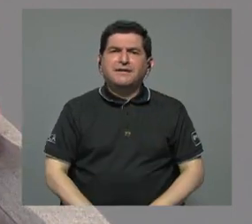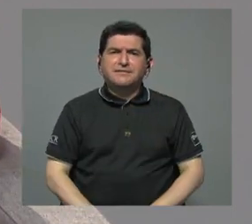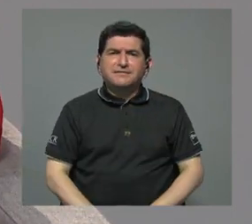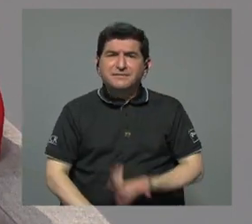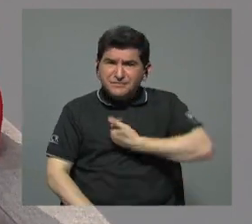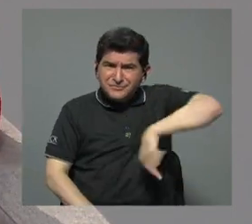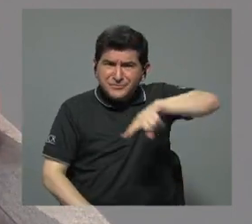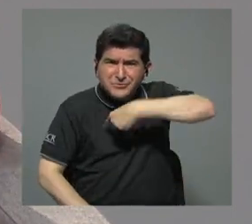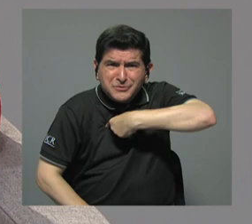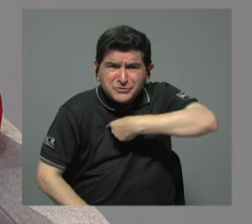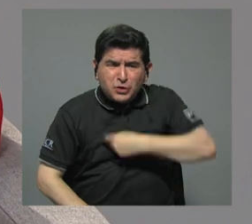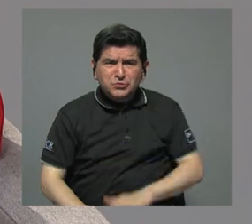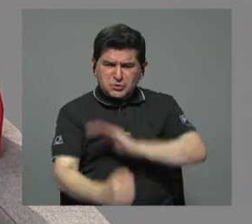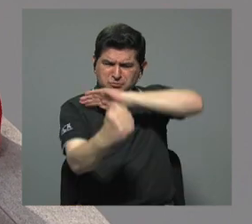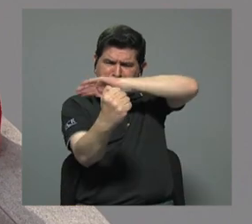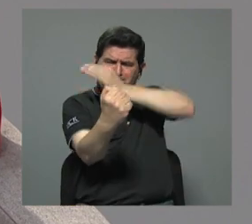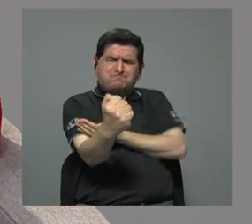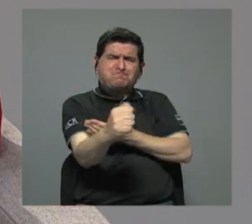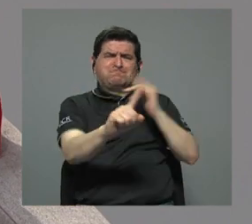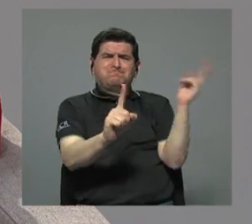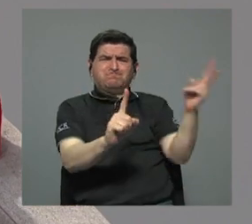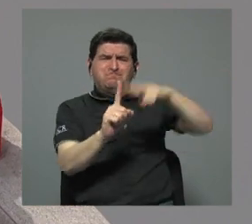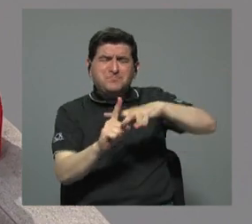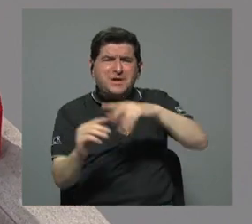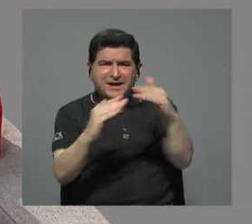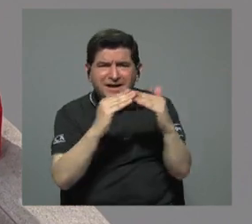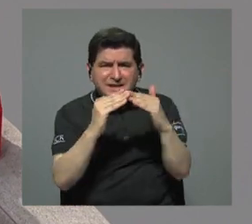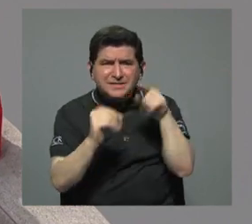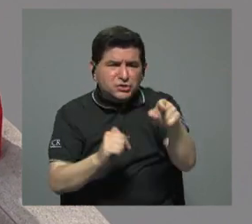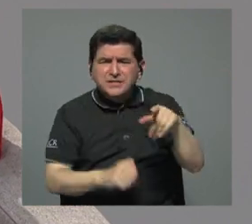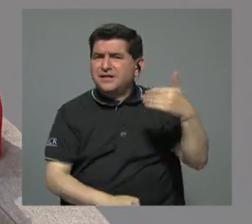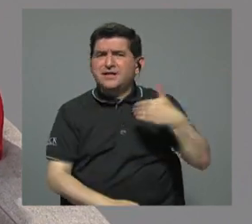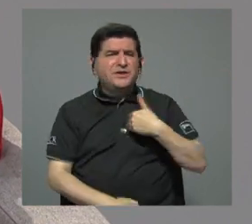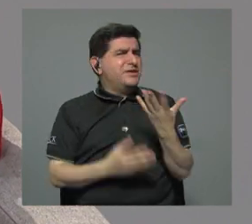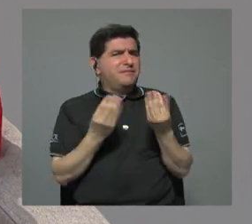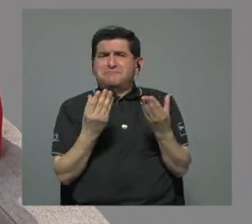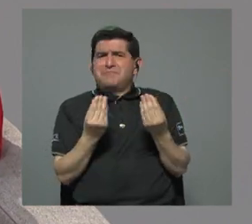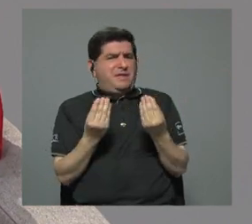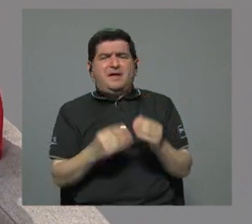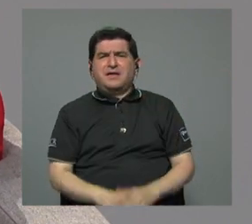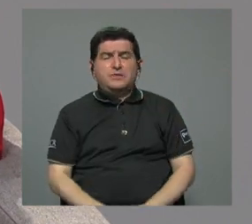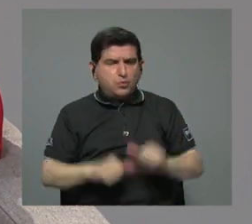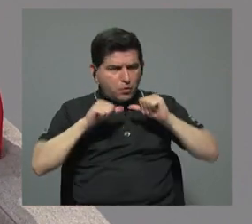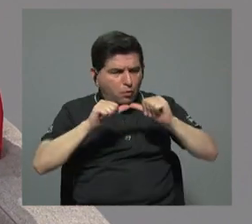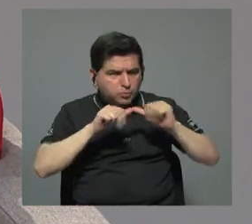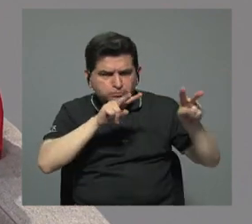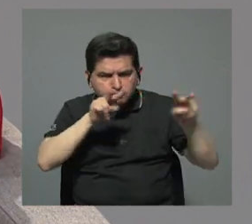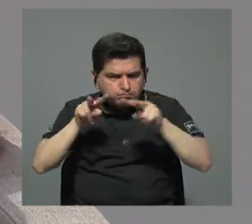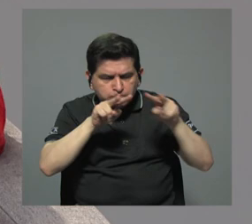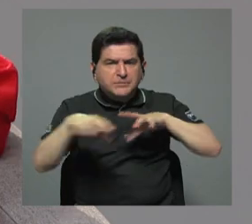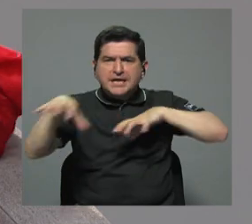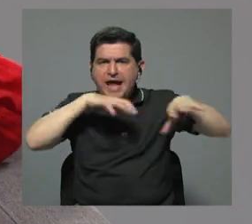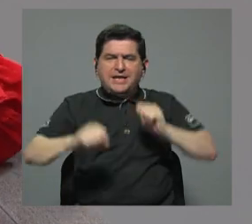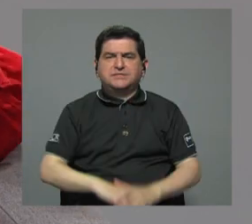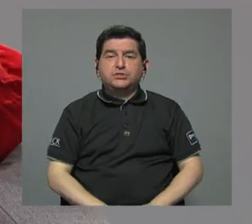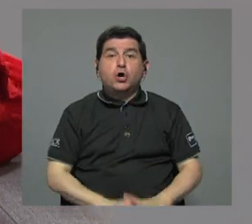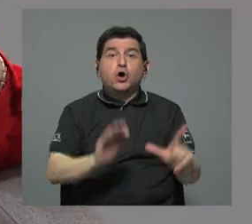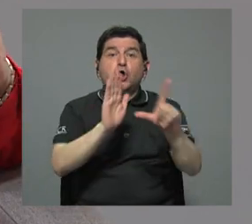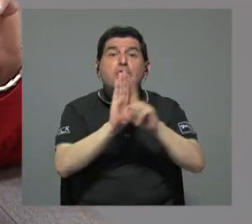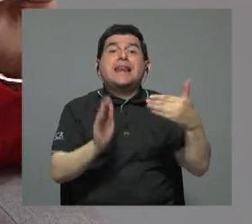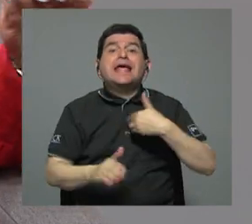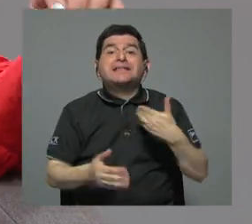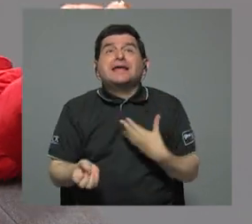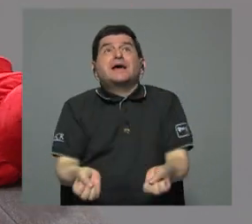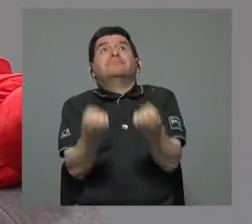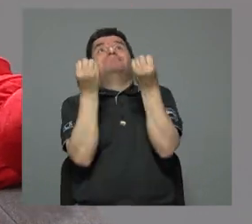que empoderar a la sociedad civil para que no tenga temor para que haga seguimiento para que todos leyes tenemos